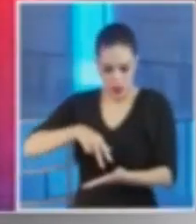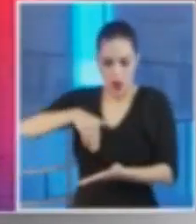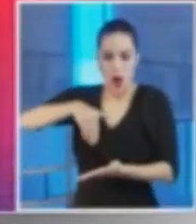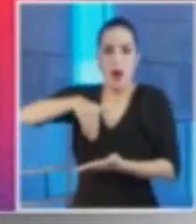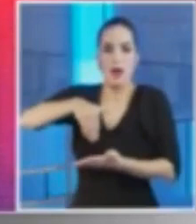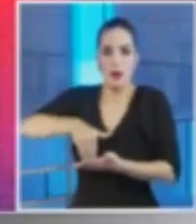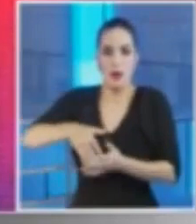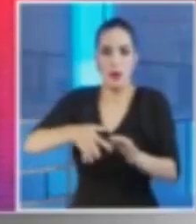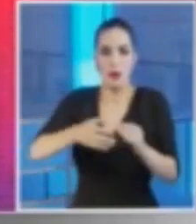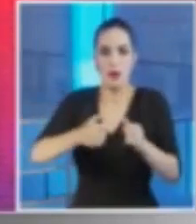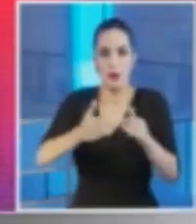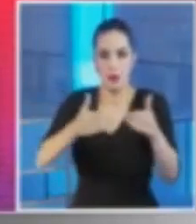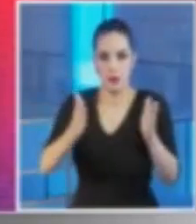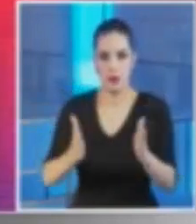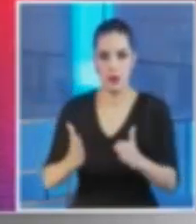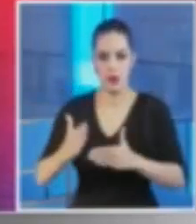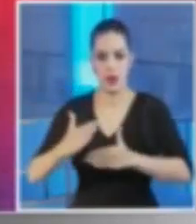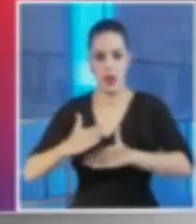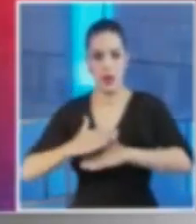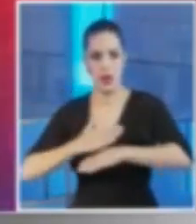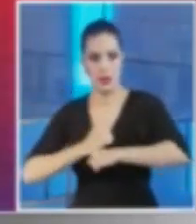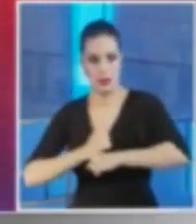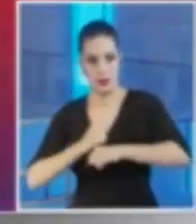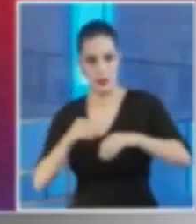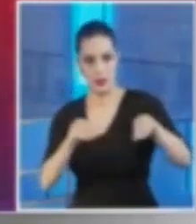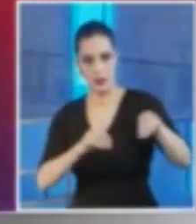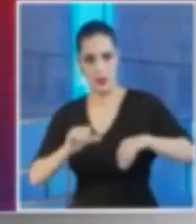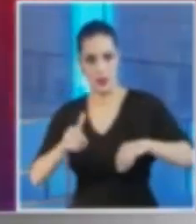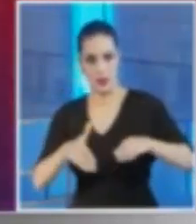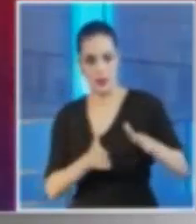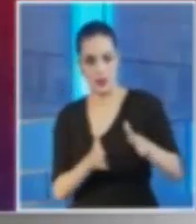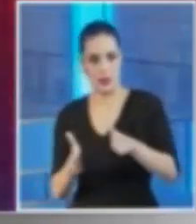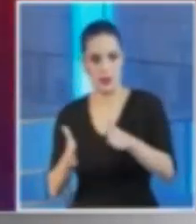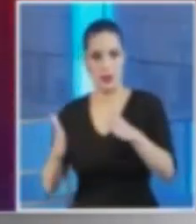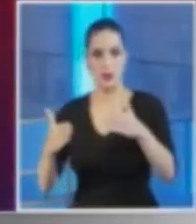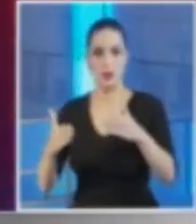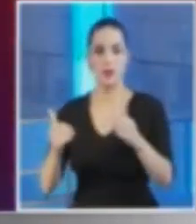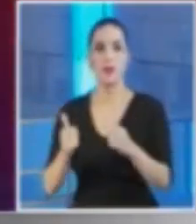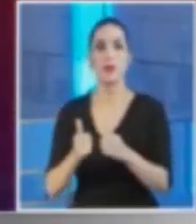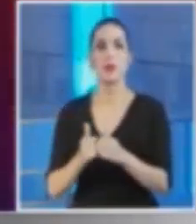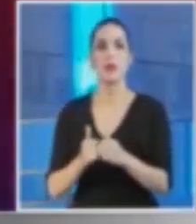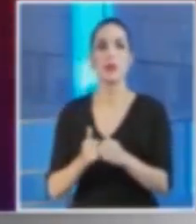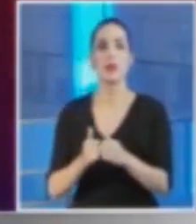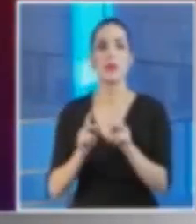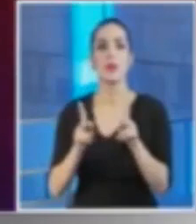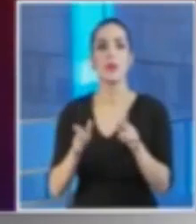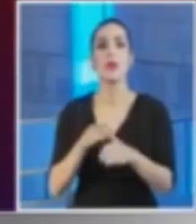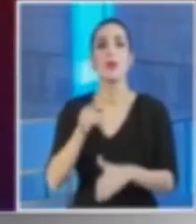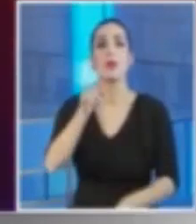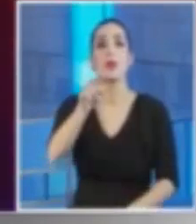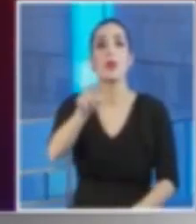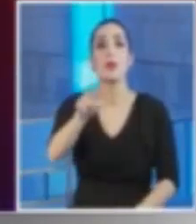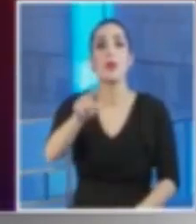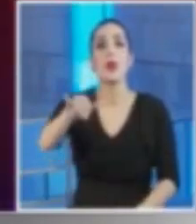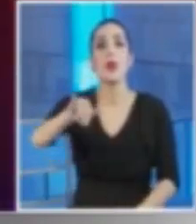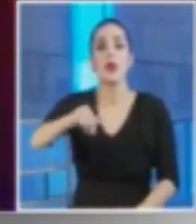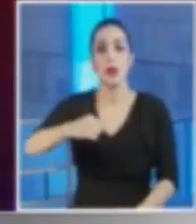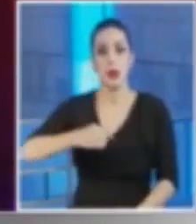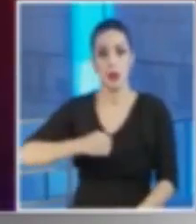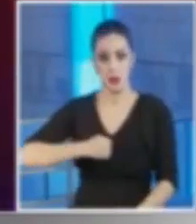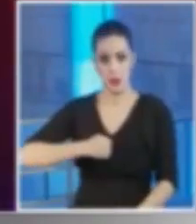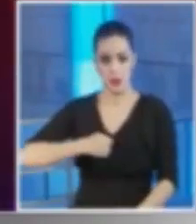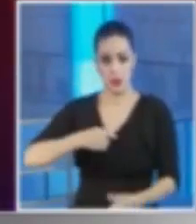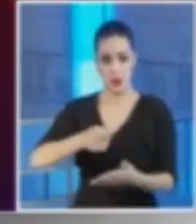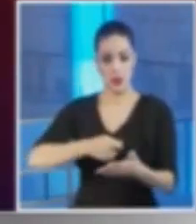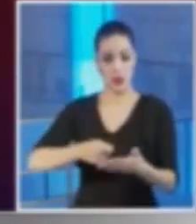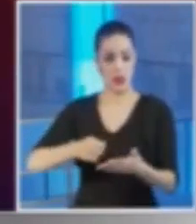panameñas y panameños, estamos construyendo el movimiento Otro Camino Panamá, con ciudadanos como tú y como yo,